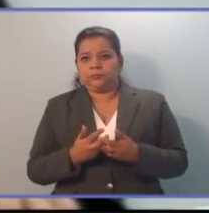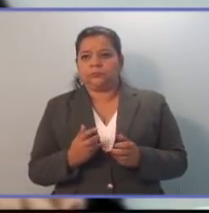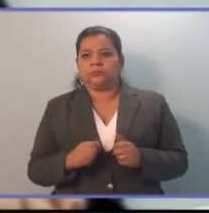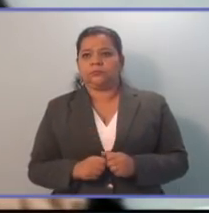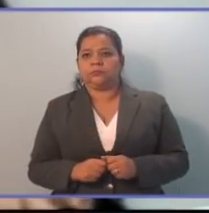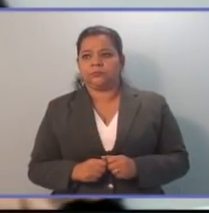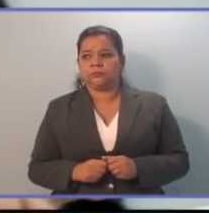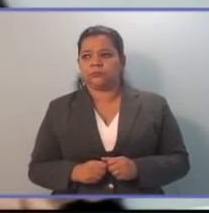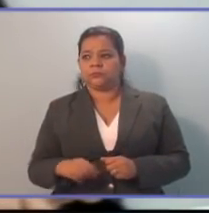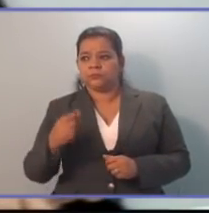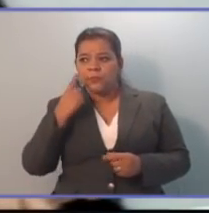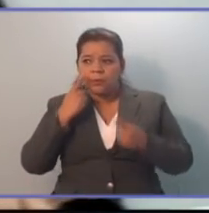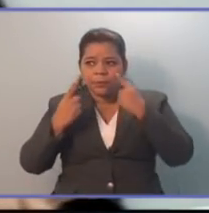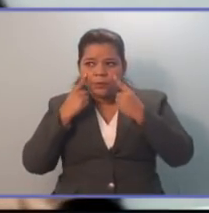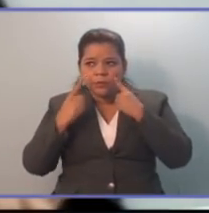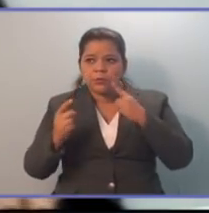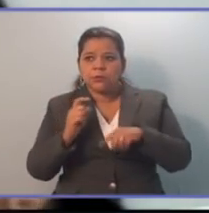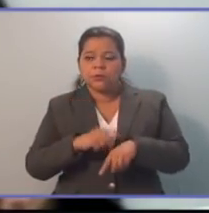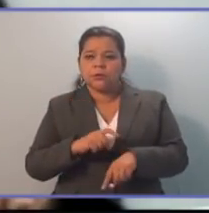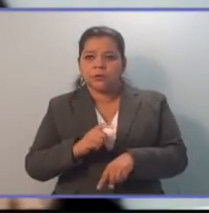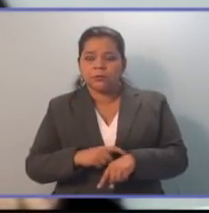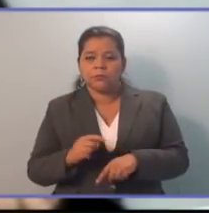visite en forma periódica,